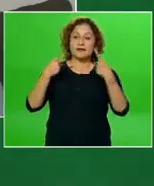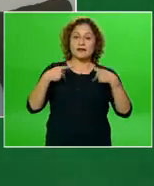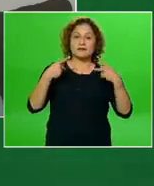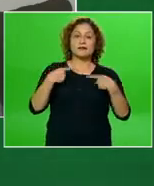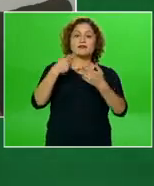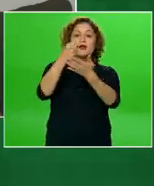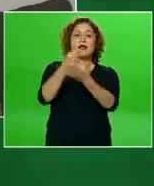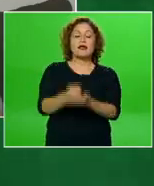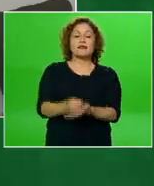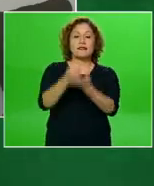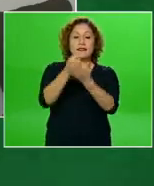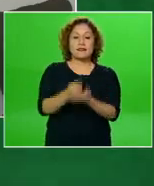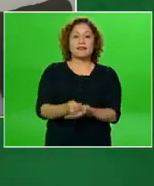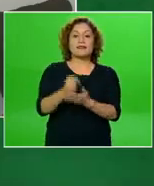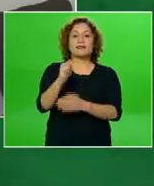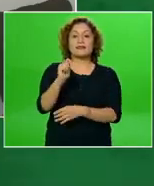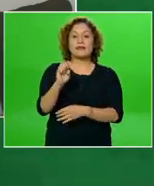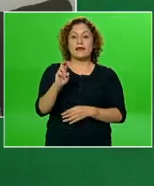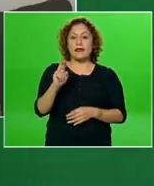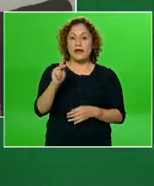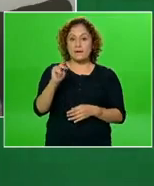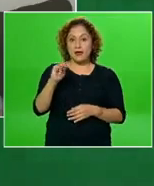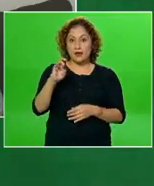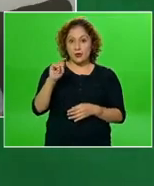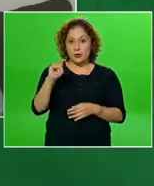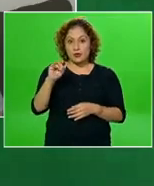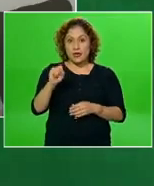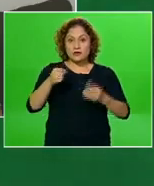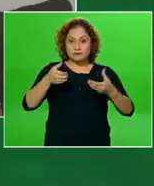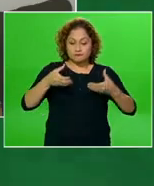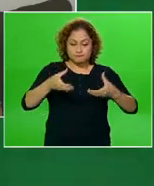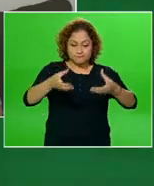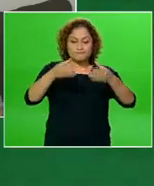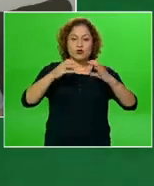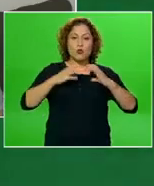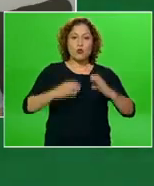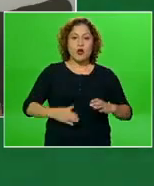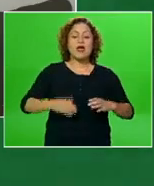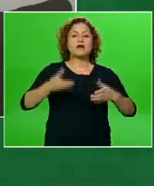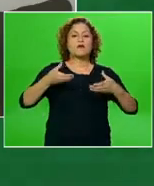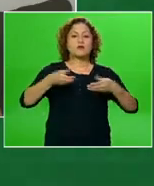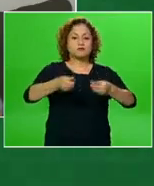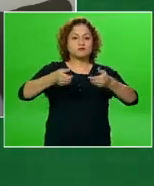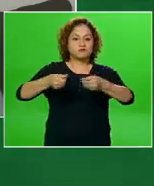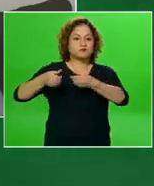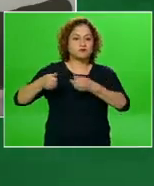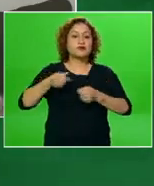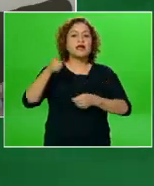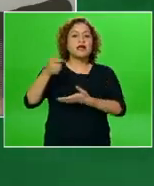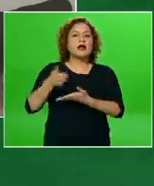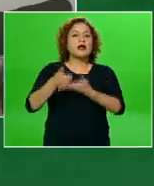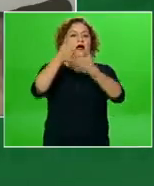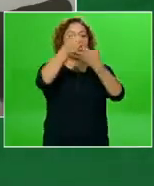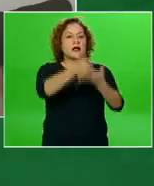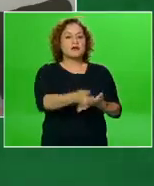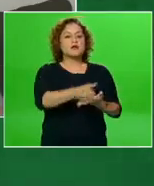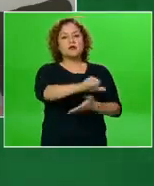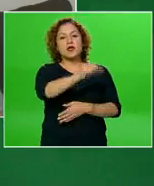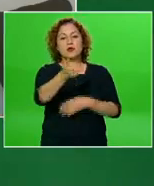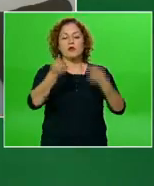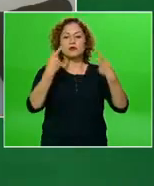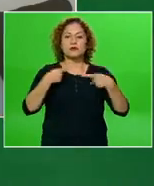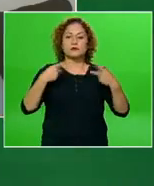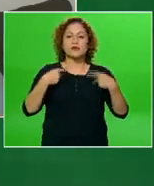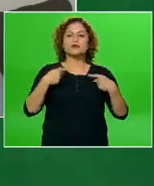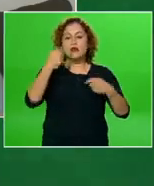realizan que es yo digo bellísimo verdad porque ellos tienen trabajo de restaurar y rehabilitar a las personas para que